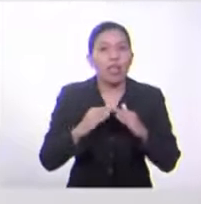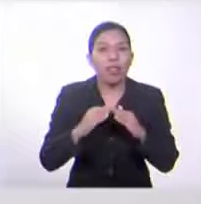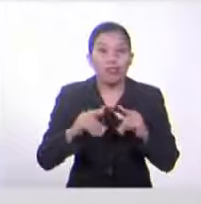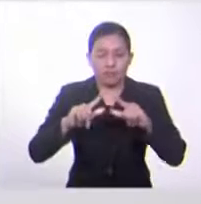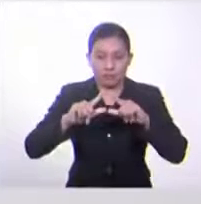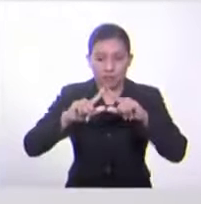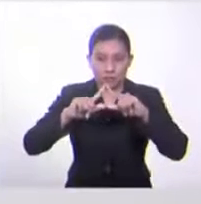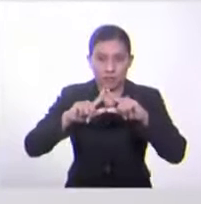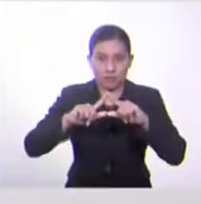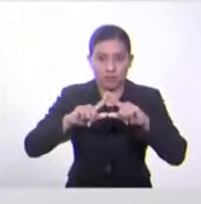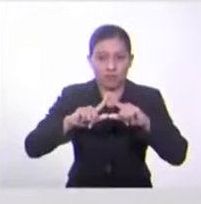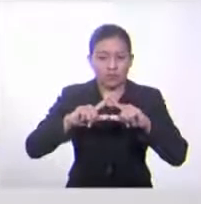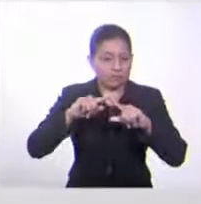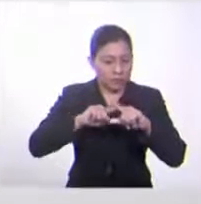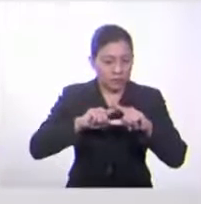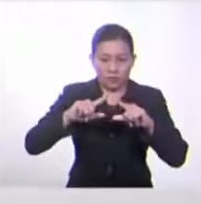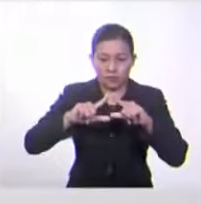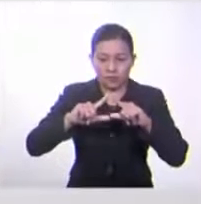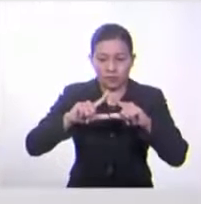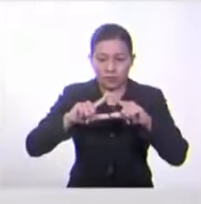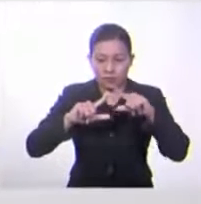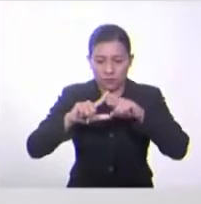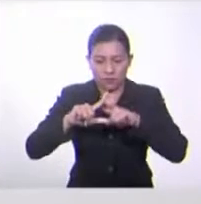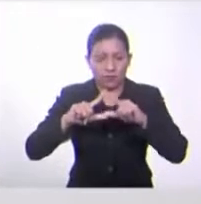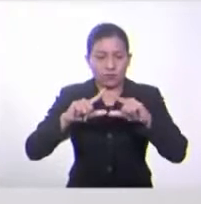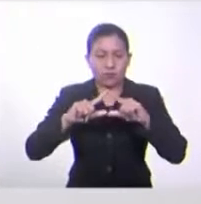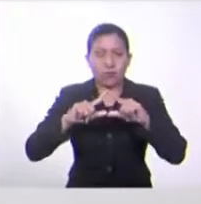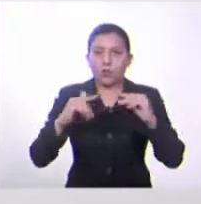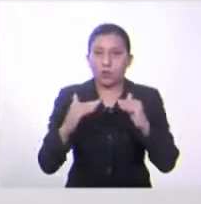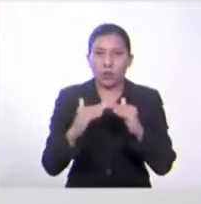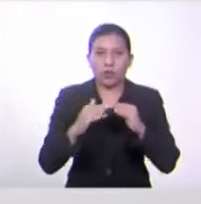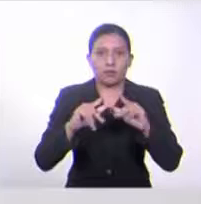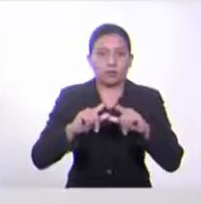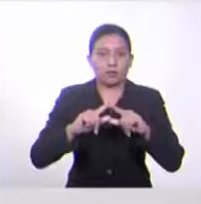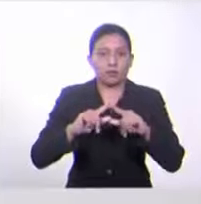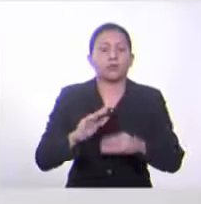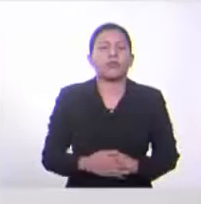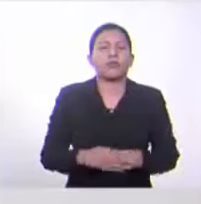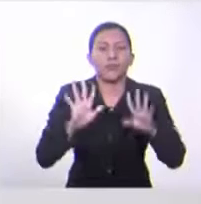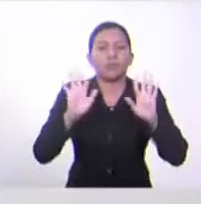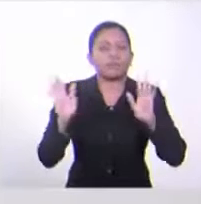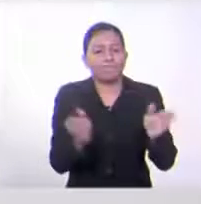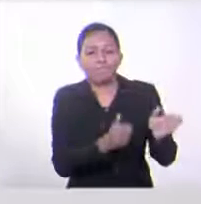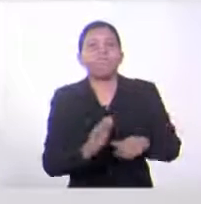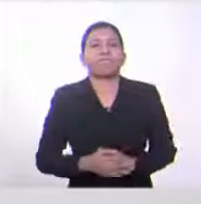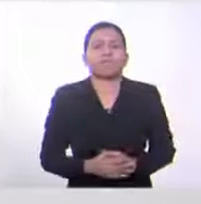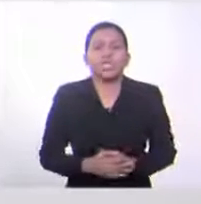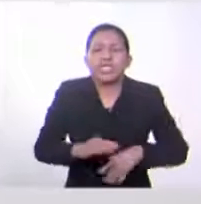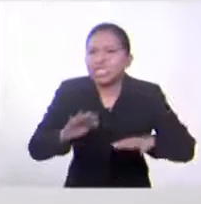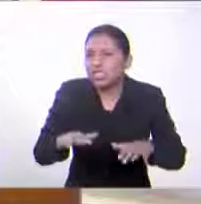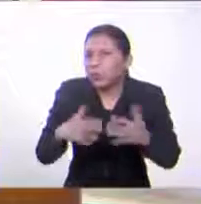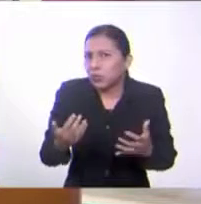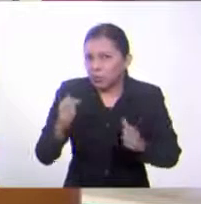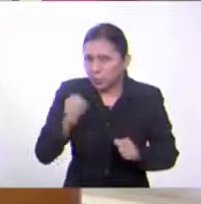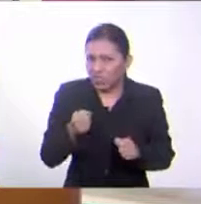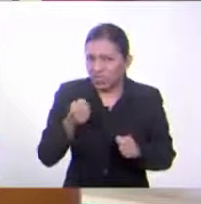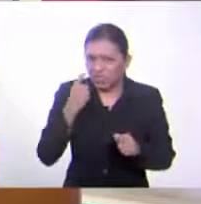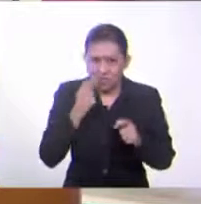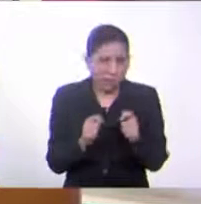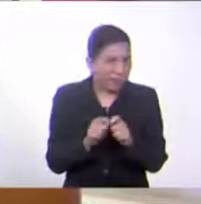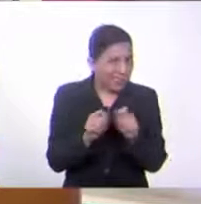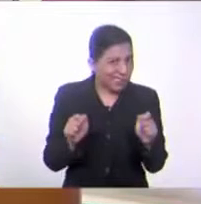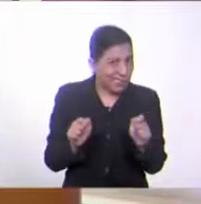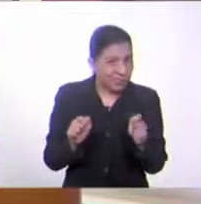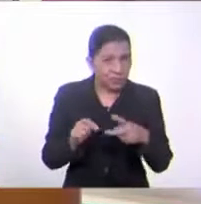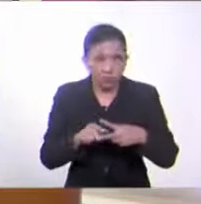Bueno, estamos trabajando con ángulos. ¿Será que se pueden medir